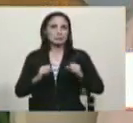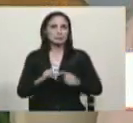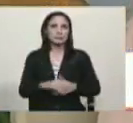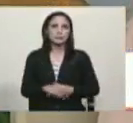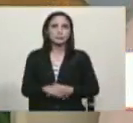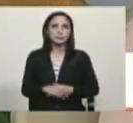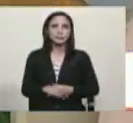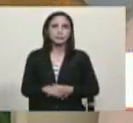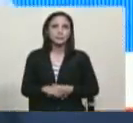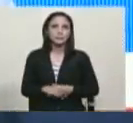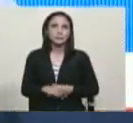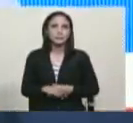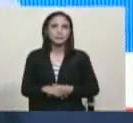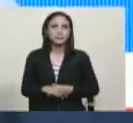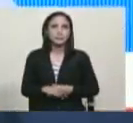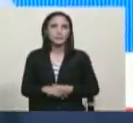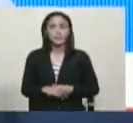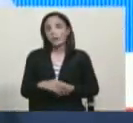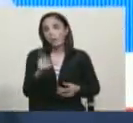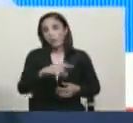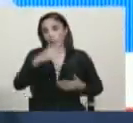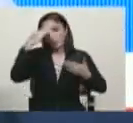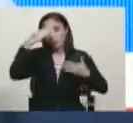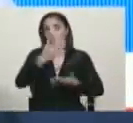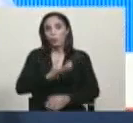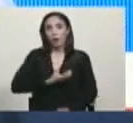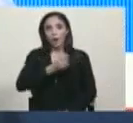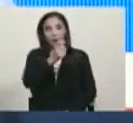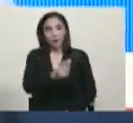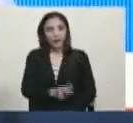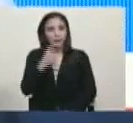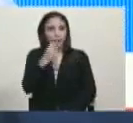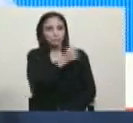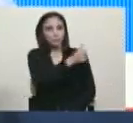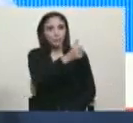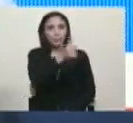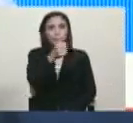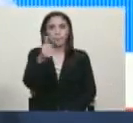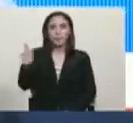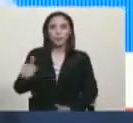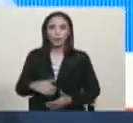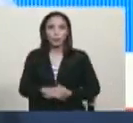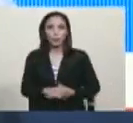Casanova. Igualmente quiero saludar a los alcaldes Samuel Contreras de Baral,